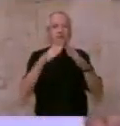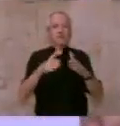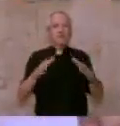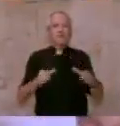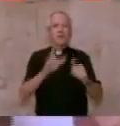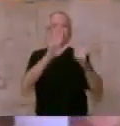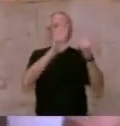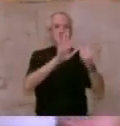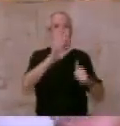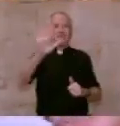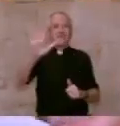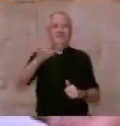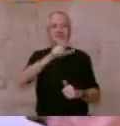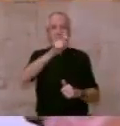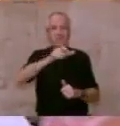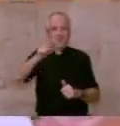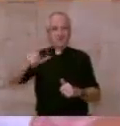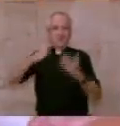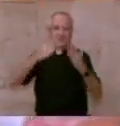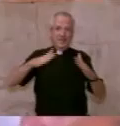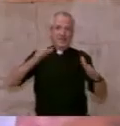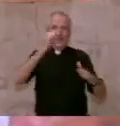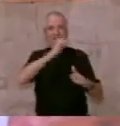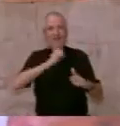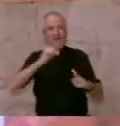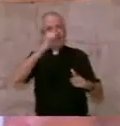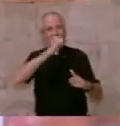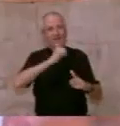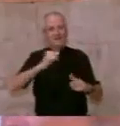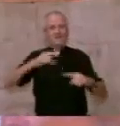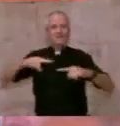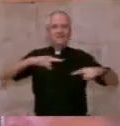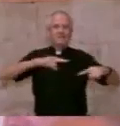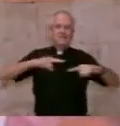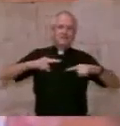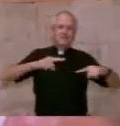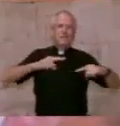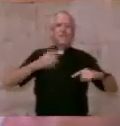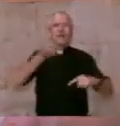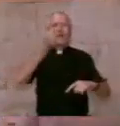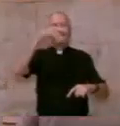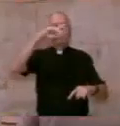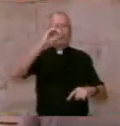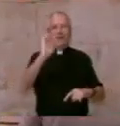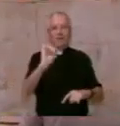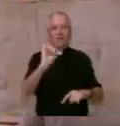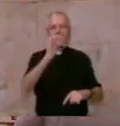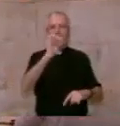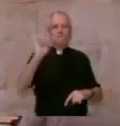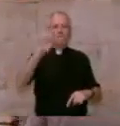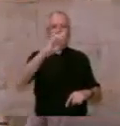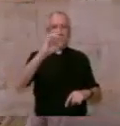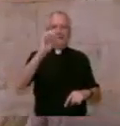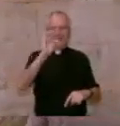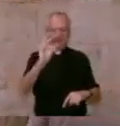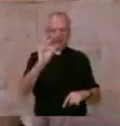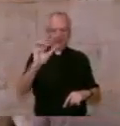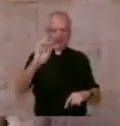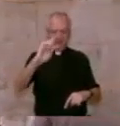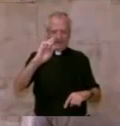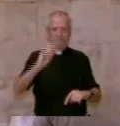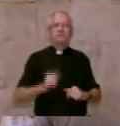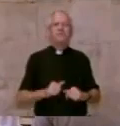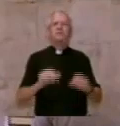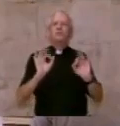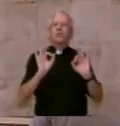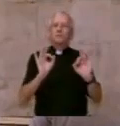por 65 miembros y está dirigido por Andreu Ferré. Es un coro que se ha formado expresamente para